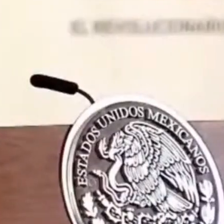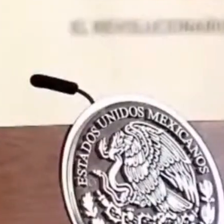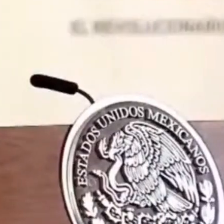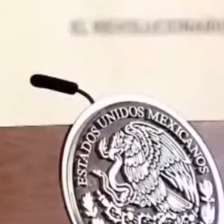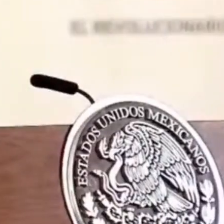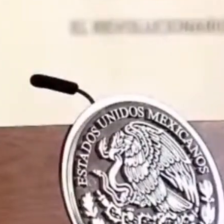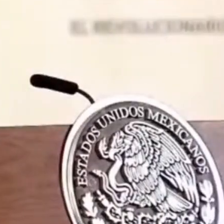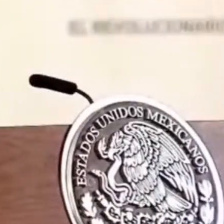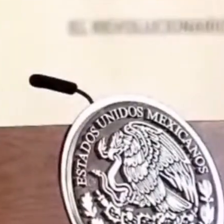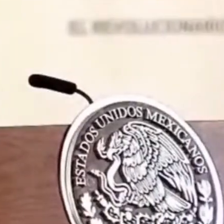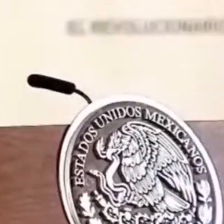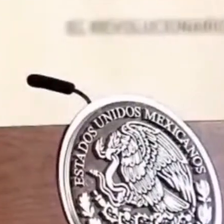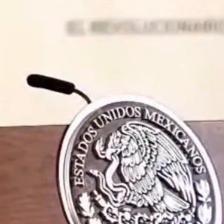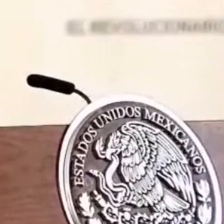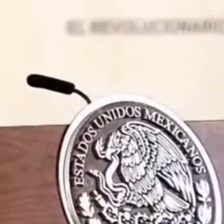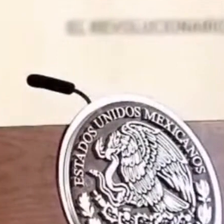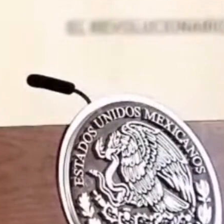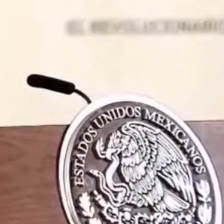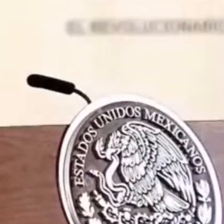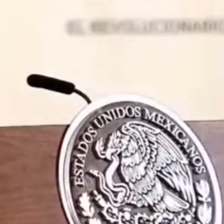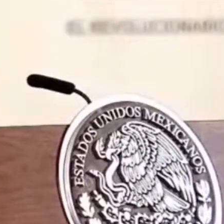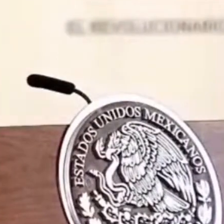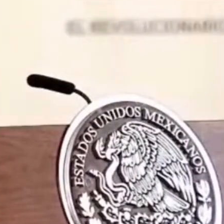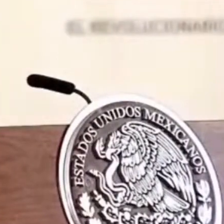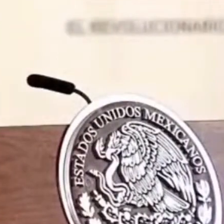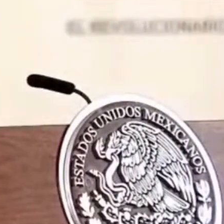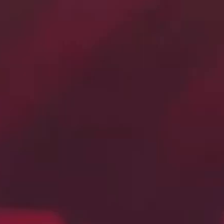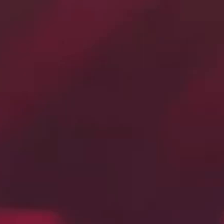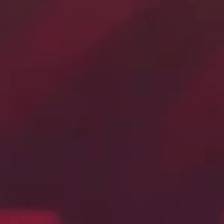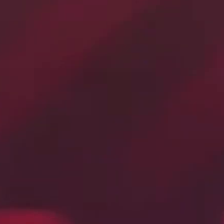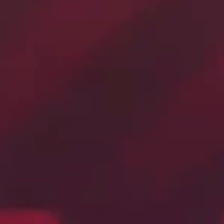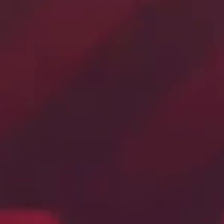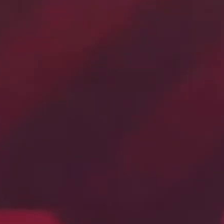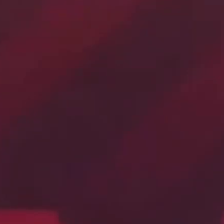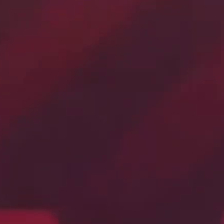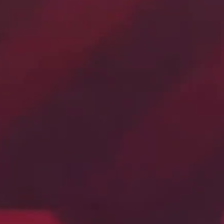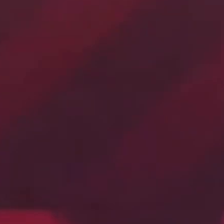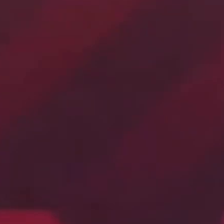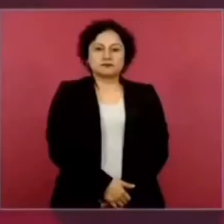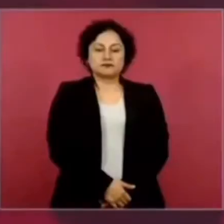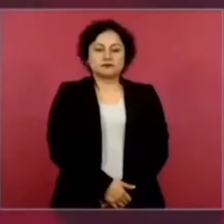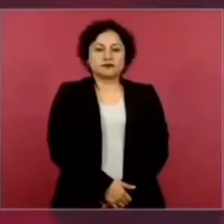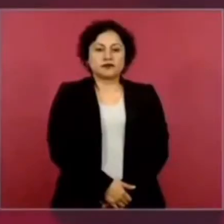a una desatención a la gente, a los jóvenes.